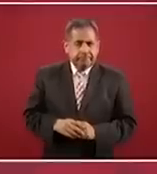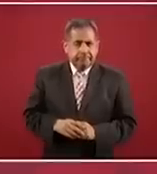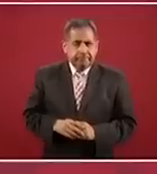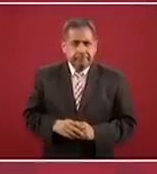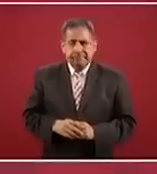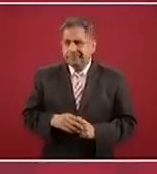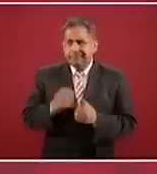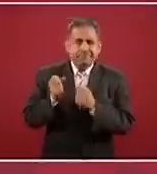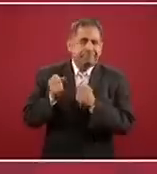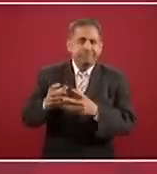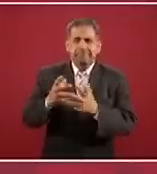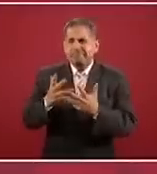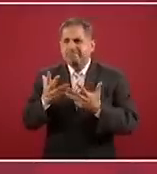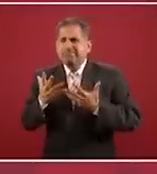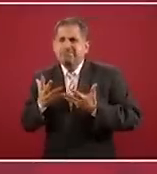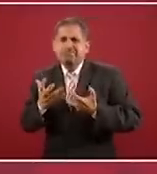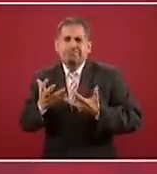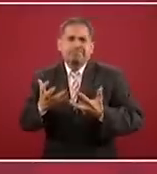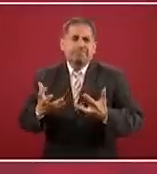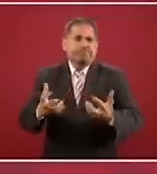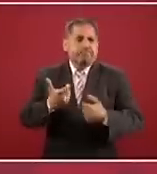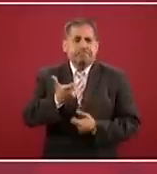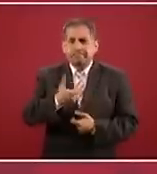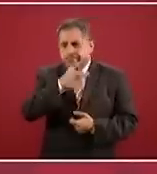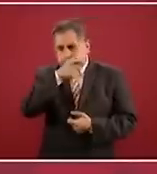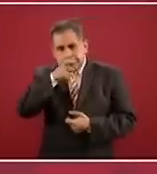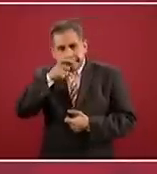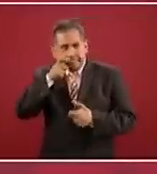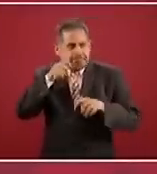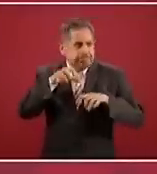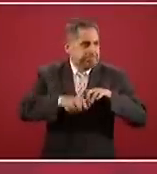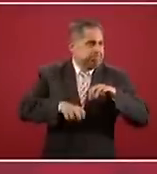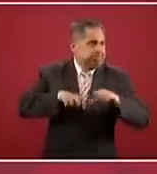tenían demasiada ambición al dinero,